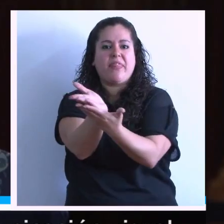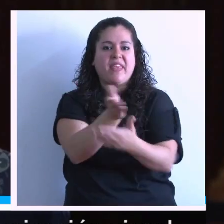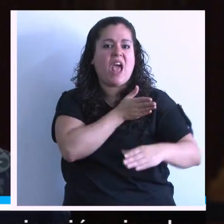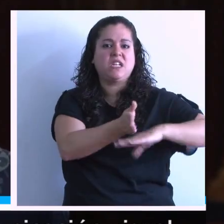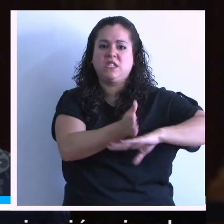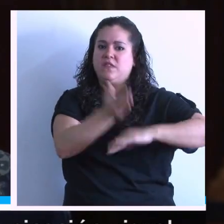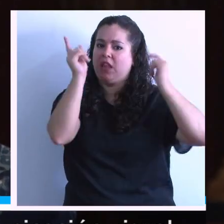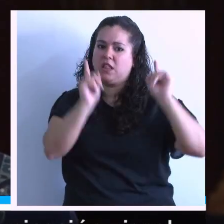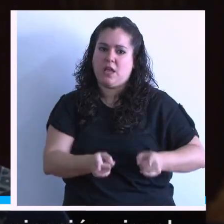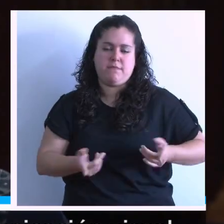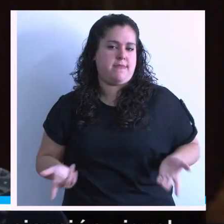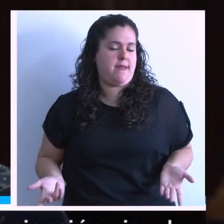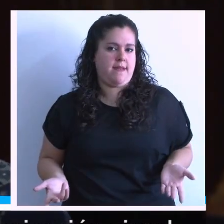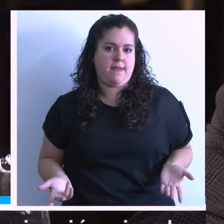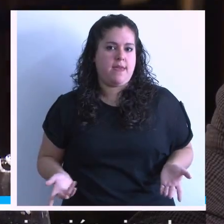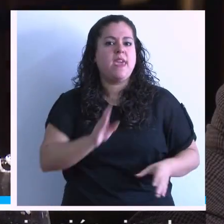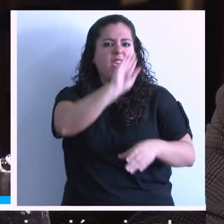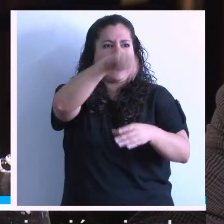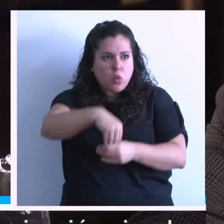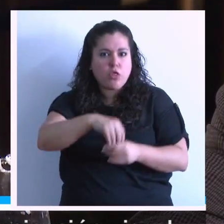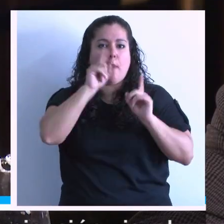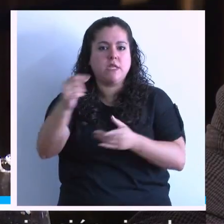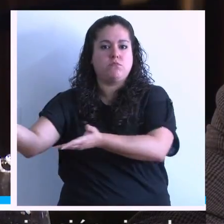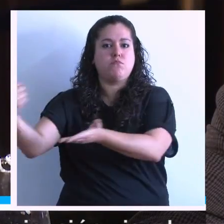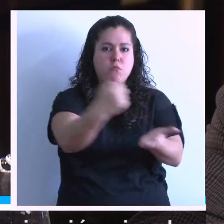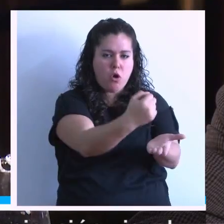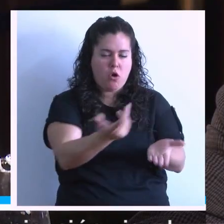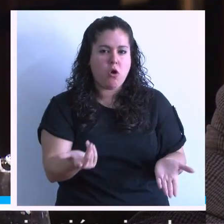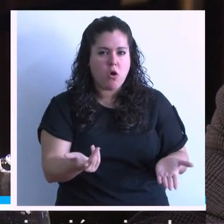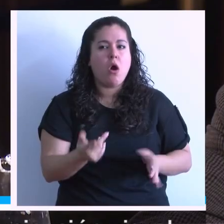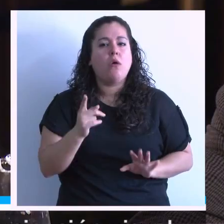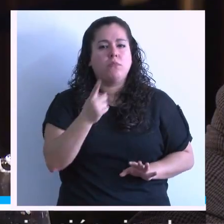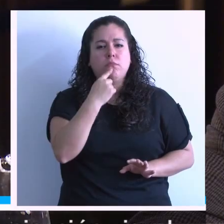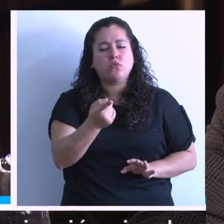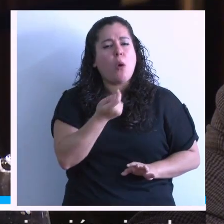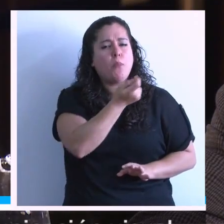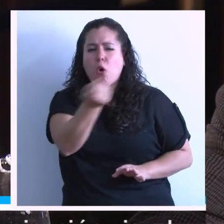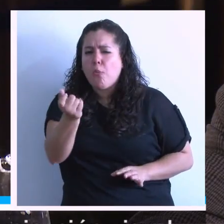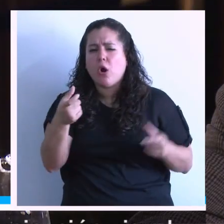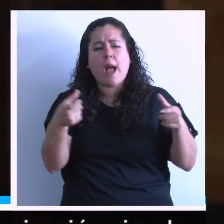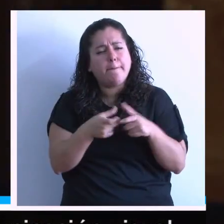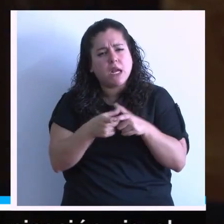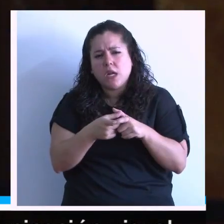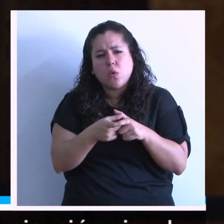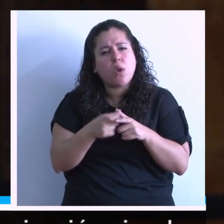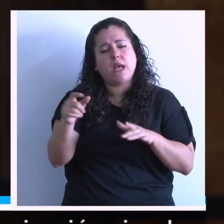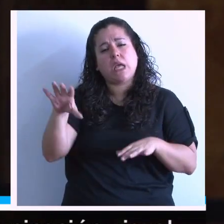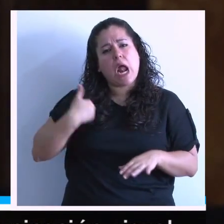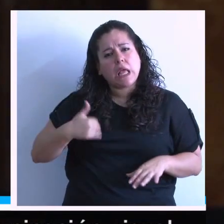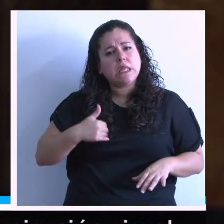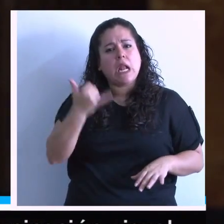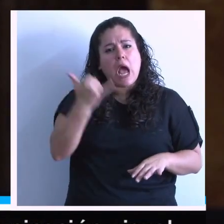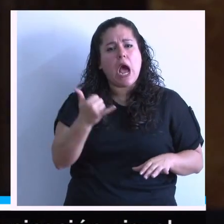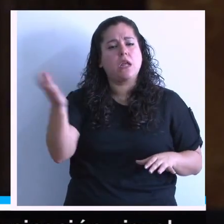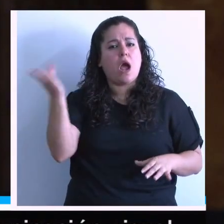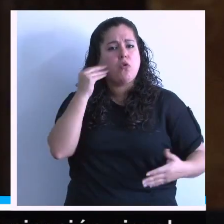accesible para disminuidos audiovisuales. Son muy pocas las películas argentinas que tienen audiotexto o como